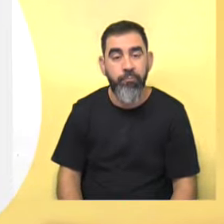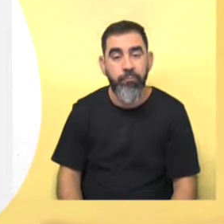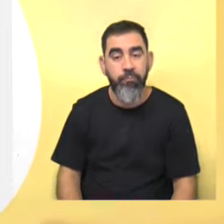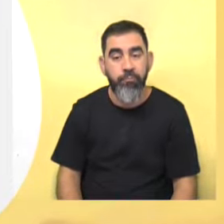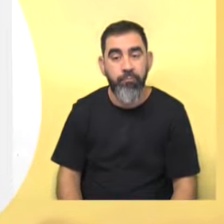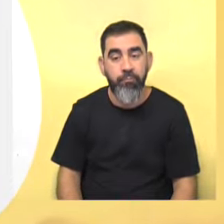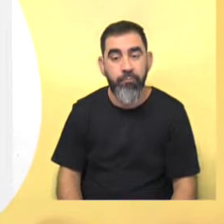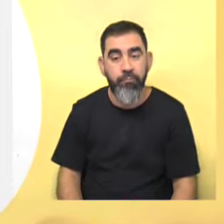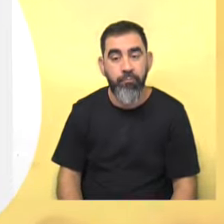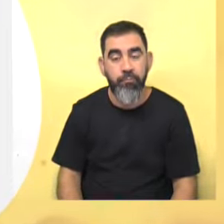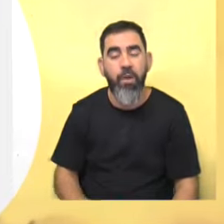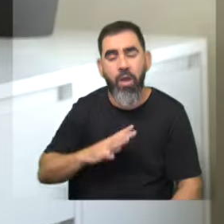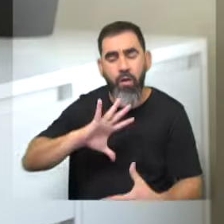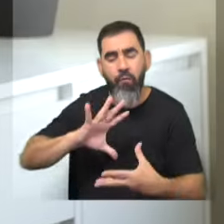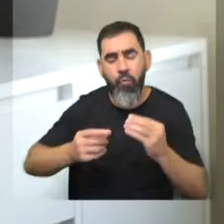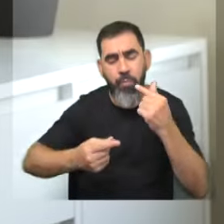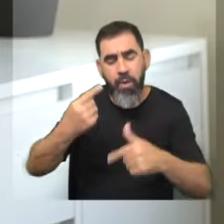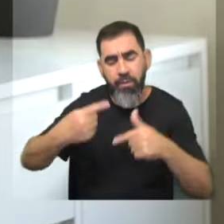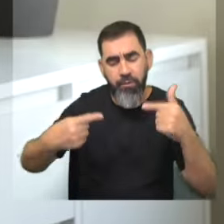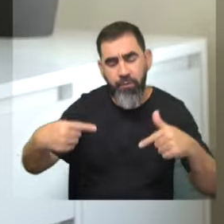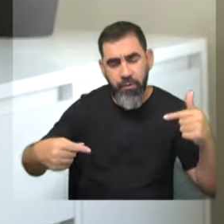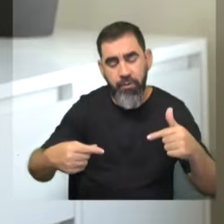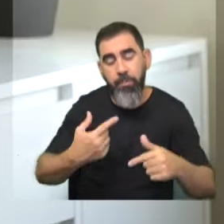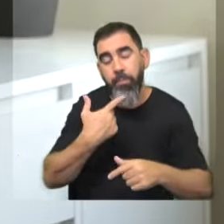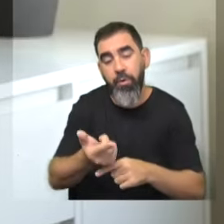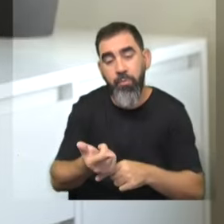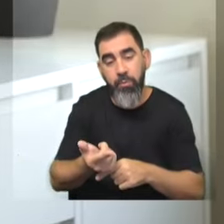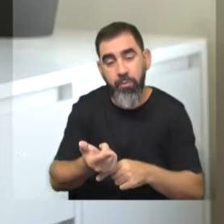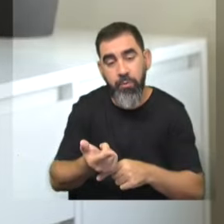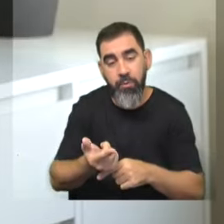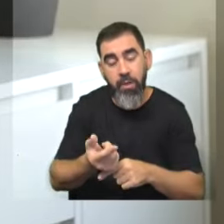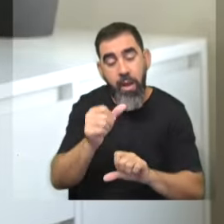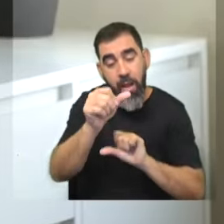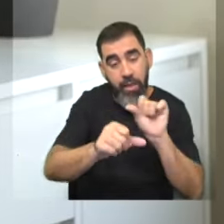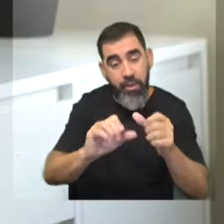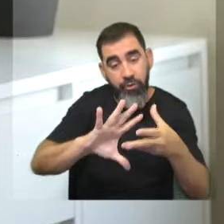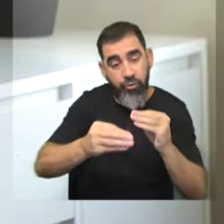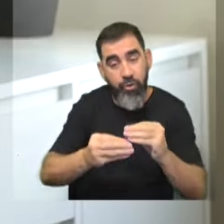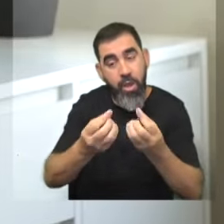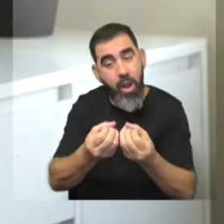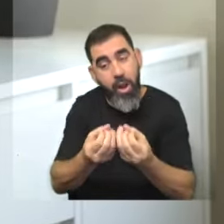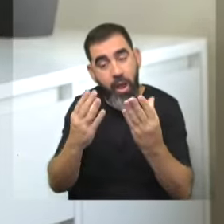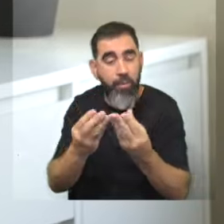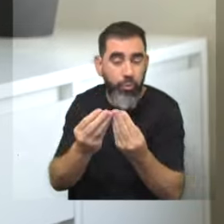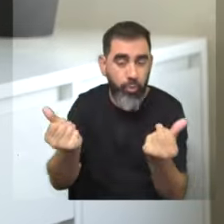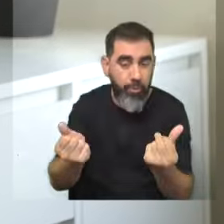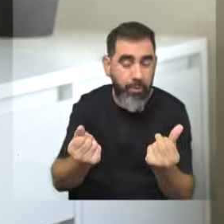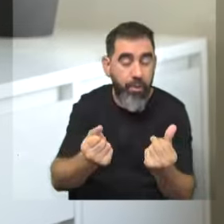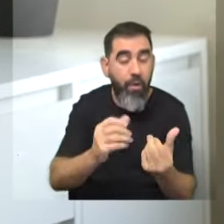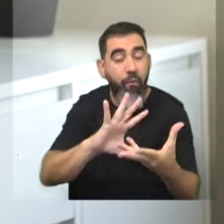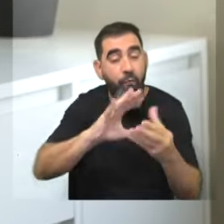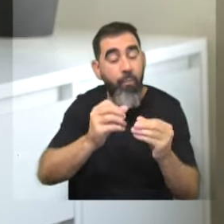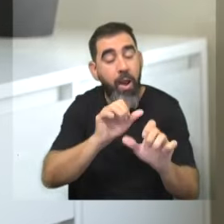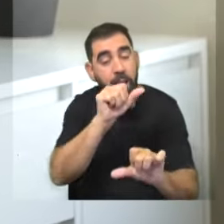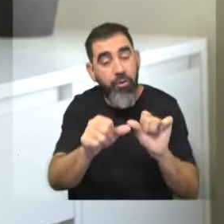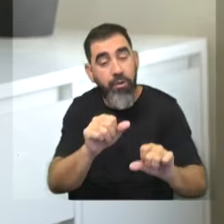Al acné tenemos muchas formas de clasificarlo, según lo clasificamos según el tipo de lesiones y según la gravedad. Según el tipo de lesiones,